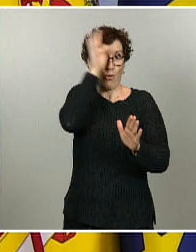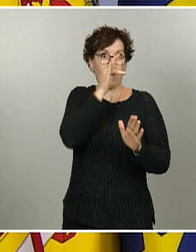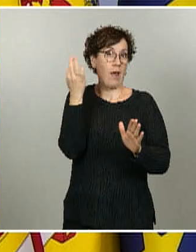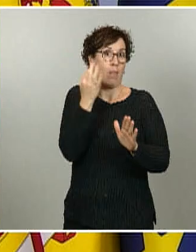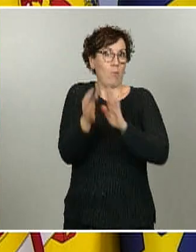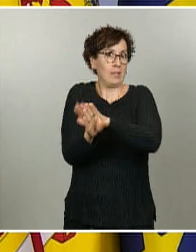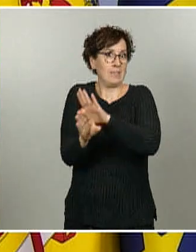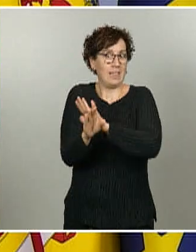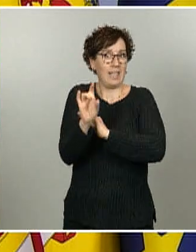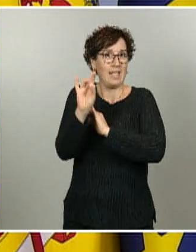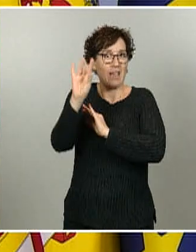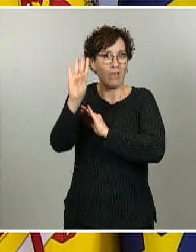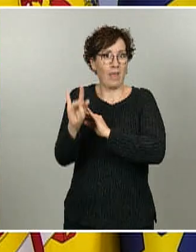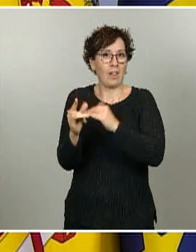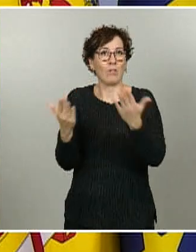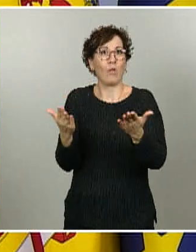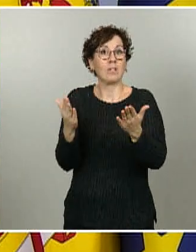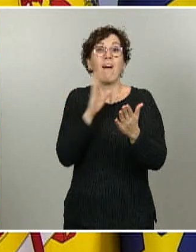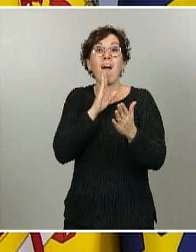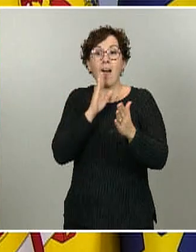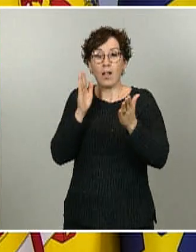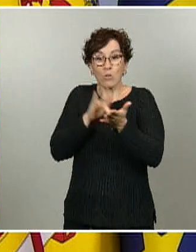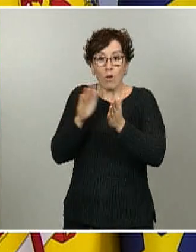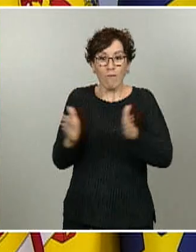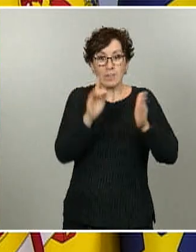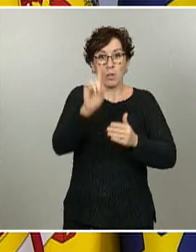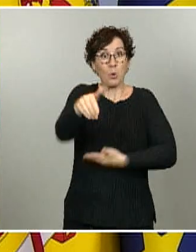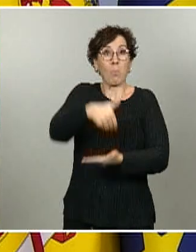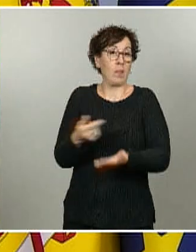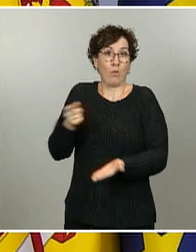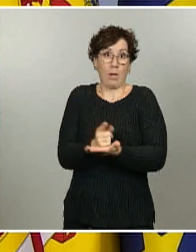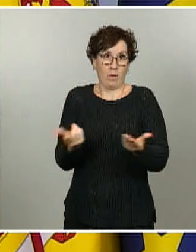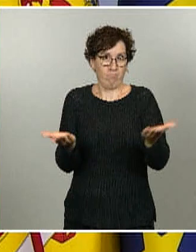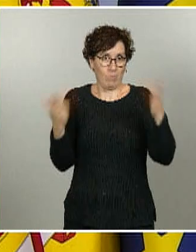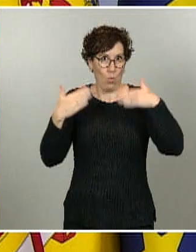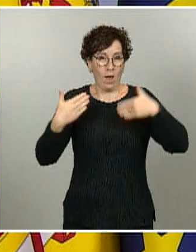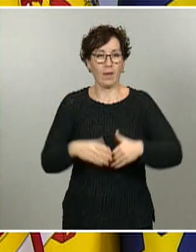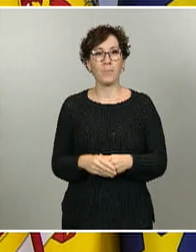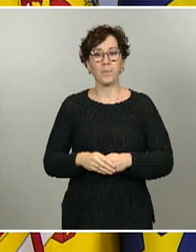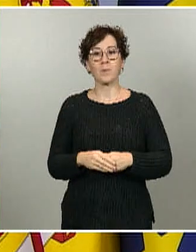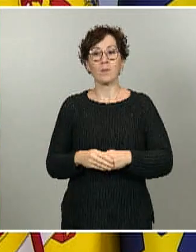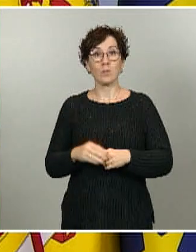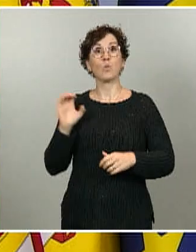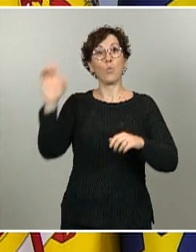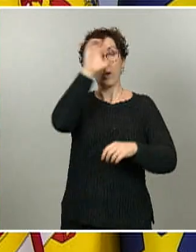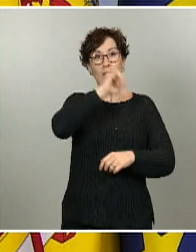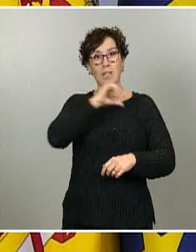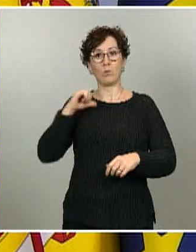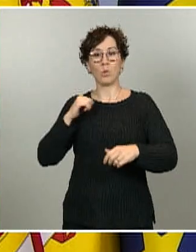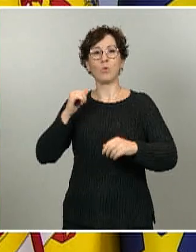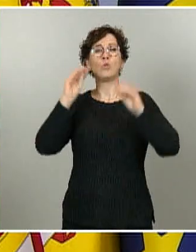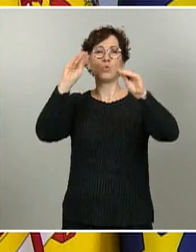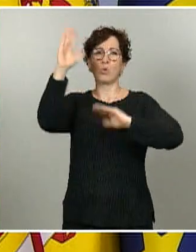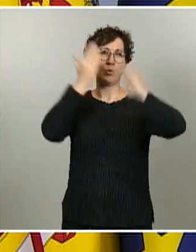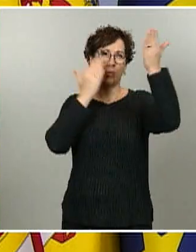no tenía sentido que volvieran a solicitarlas. Estas 7 comunidades autónomas han hecho diferentes solicitudes con las idiosincrasias específicas de cada uno de